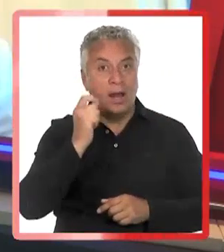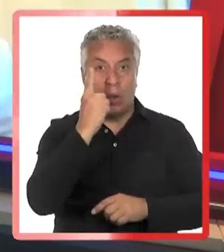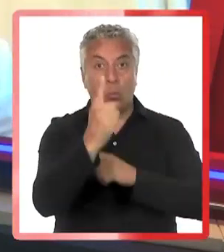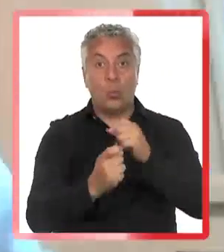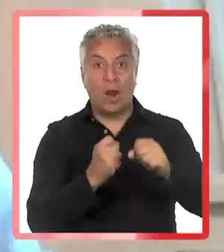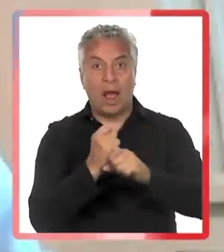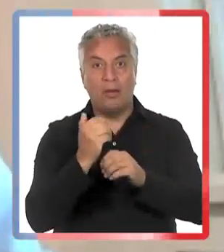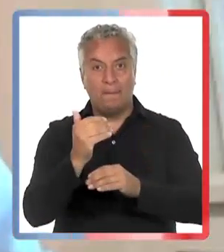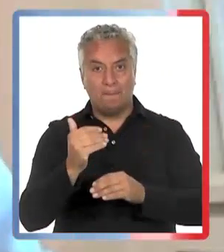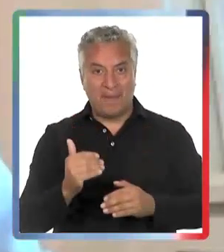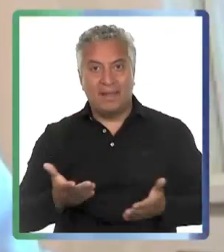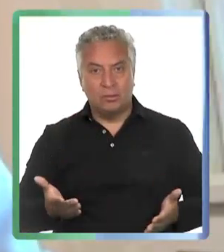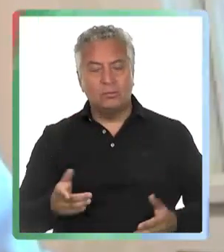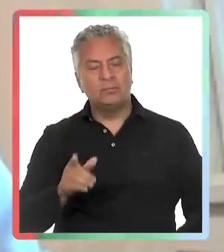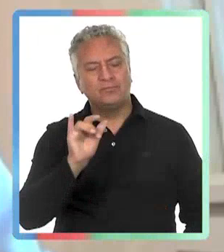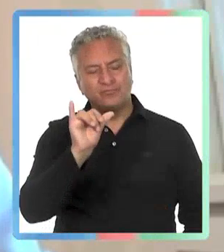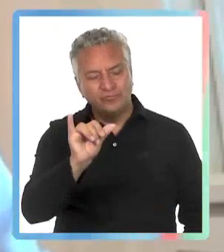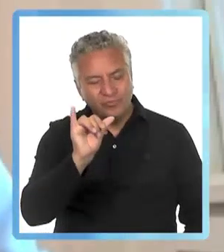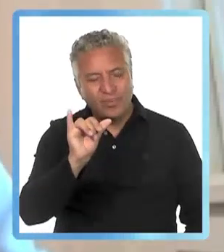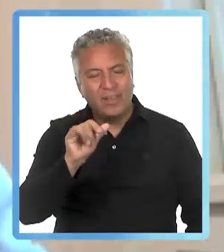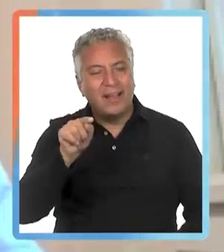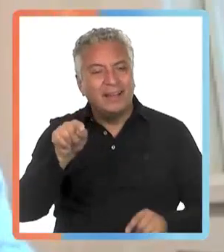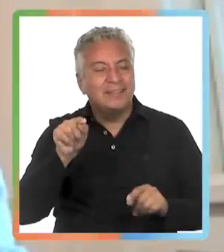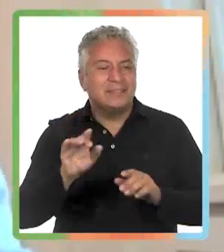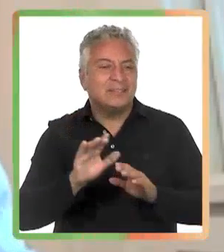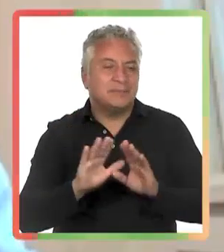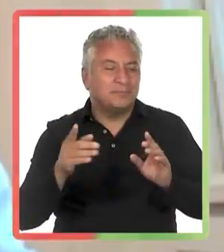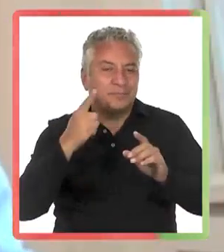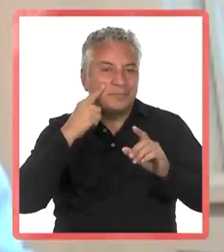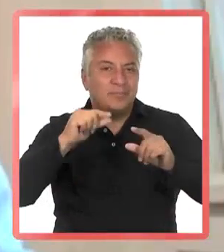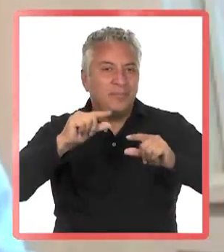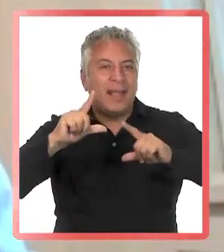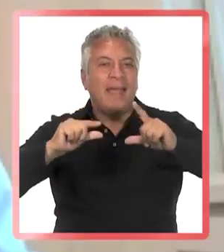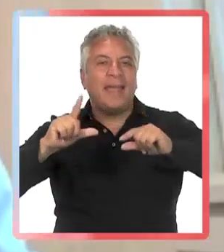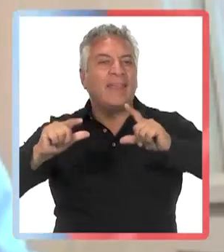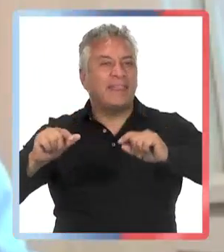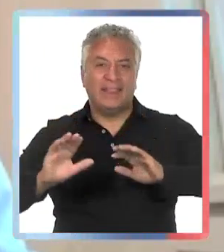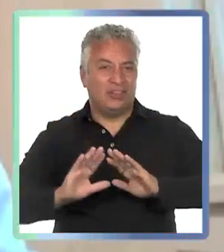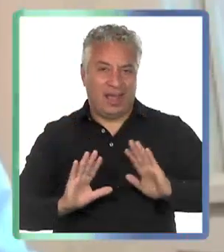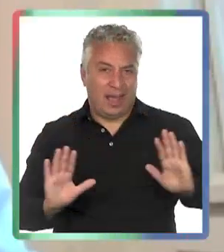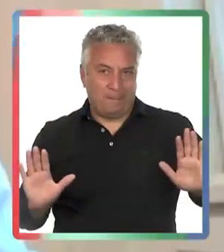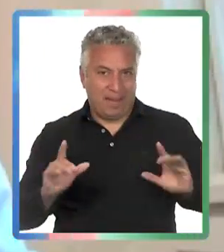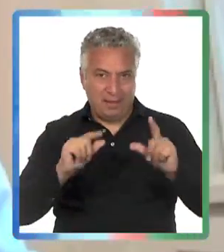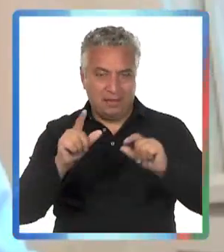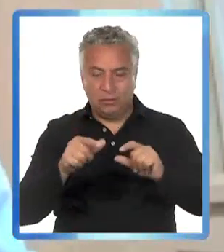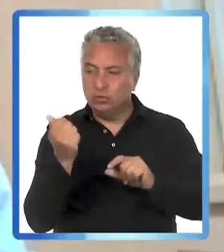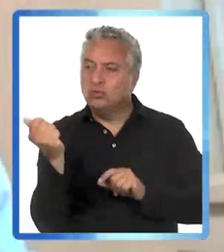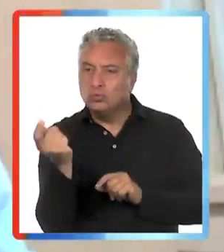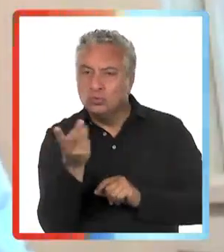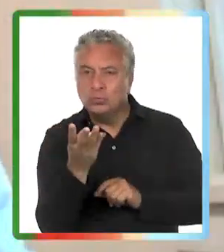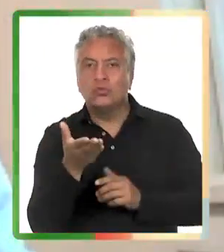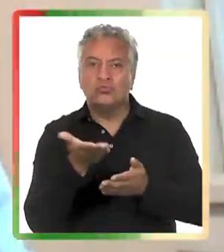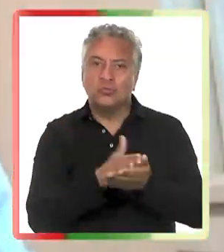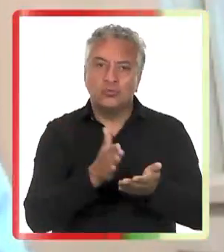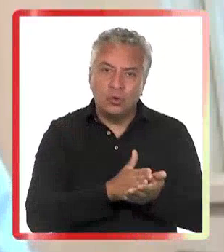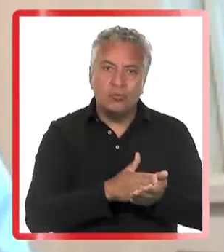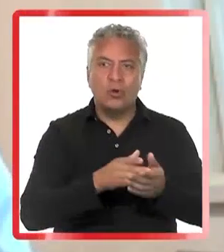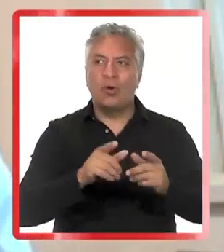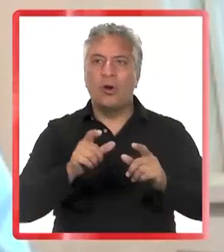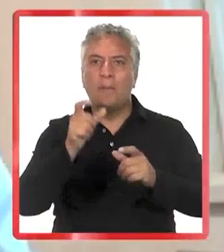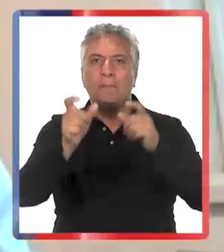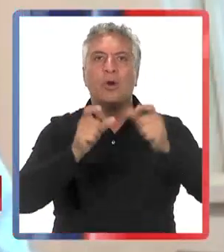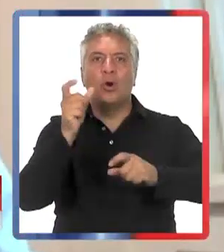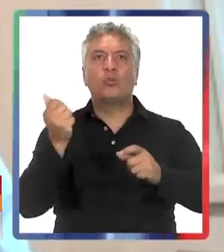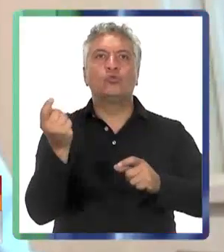casi 1 año. Ahora, eso hay que tener cuidado porque eso es un cálculo estadístico en el fondo. Entonces se relaciona, ¿no es cierto?, con el número de fallecimientos